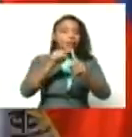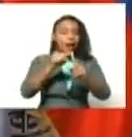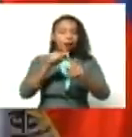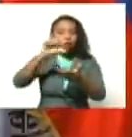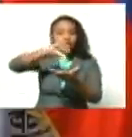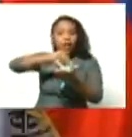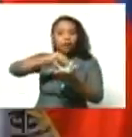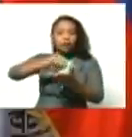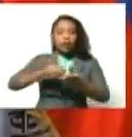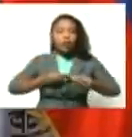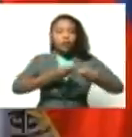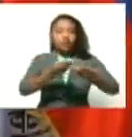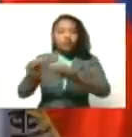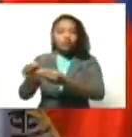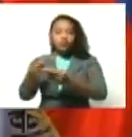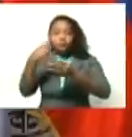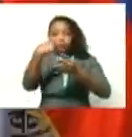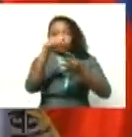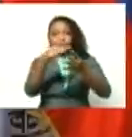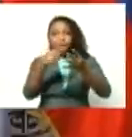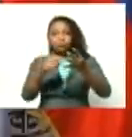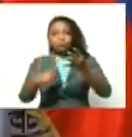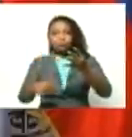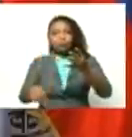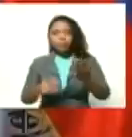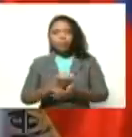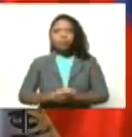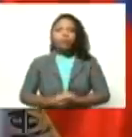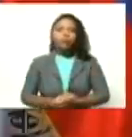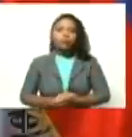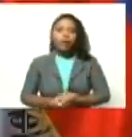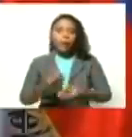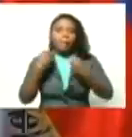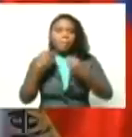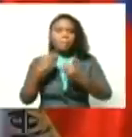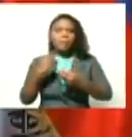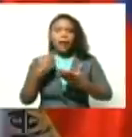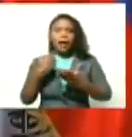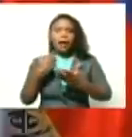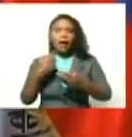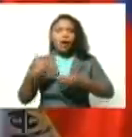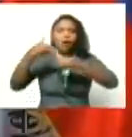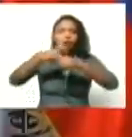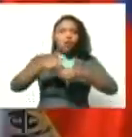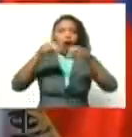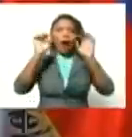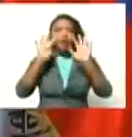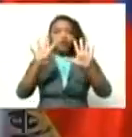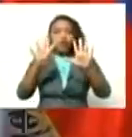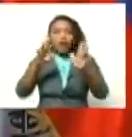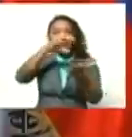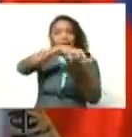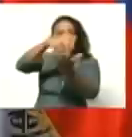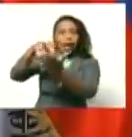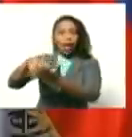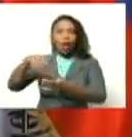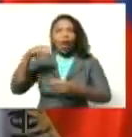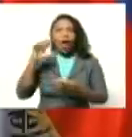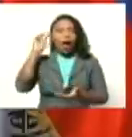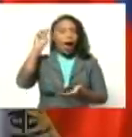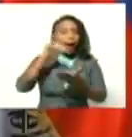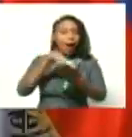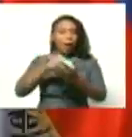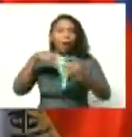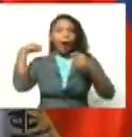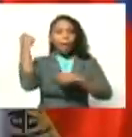de Yaritagua, Barquisimeto, para abastecer a 9 estados: Aragua,